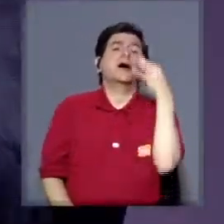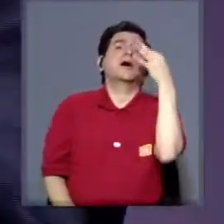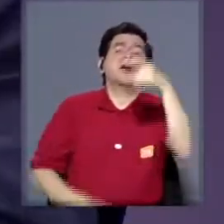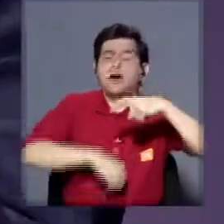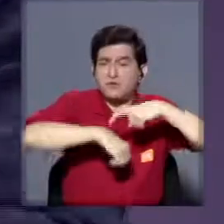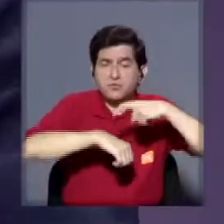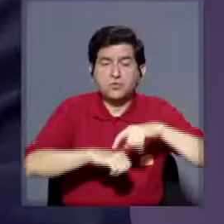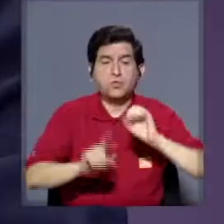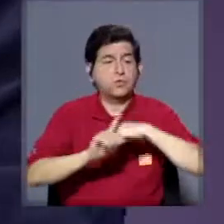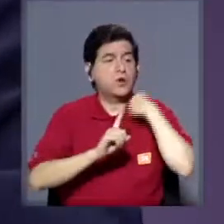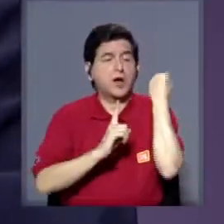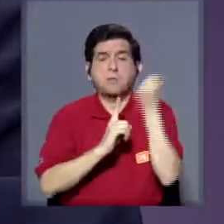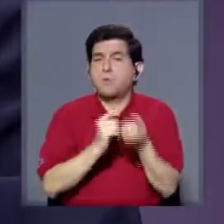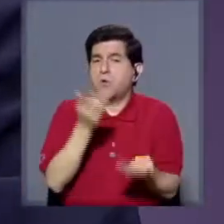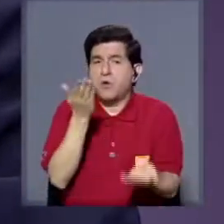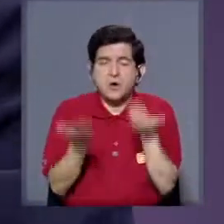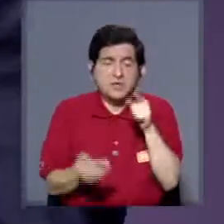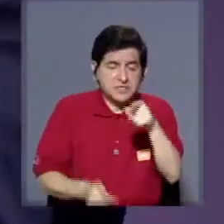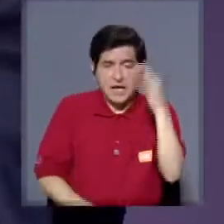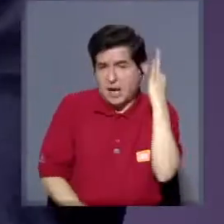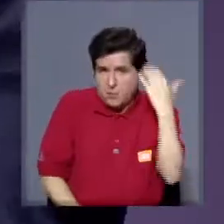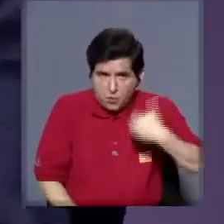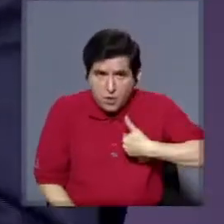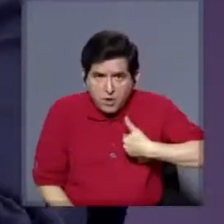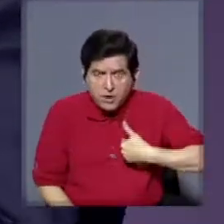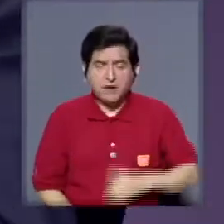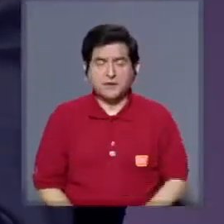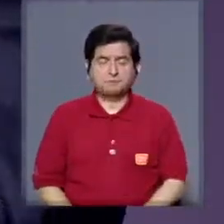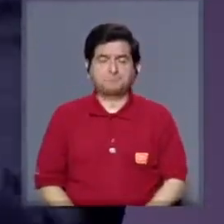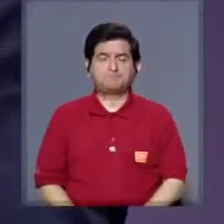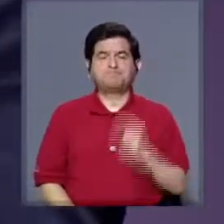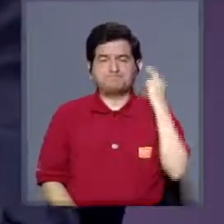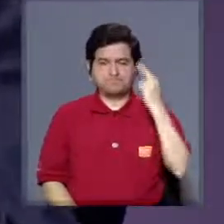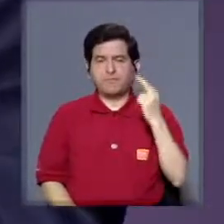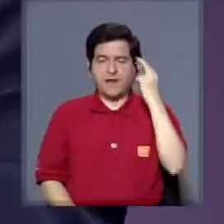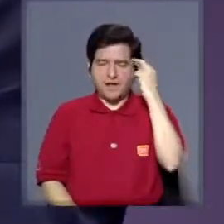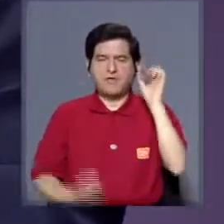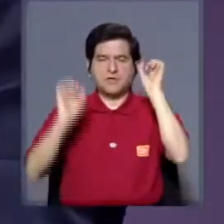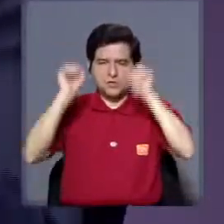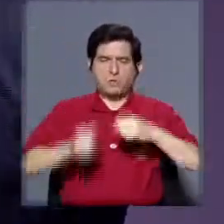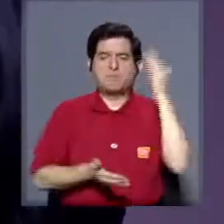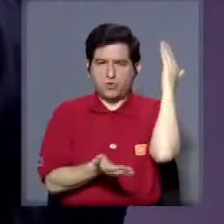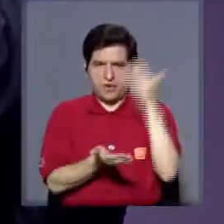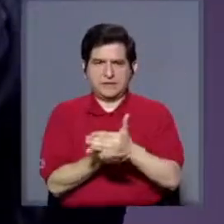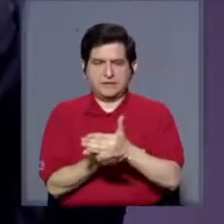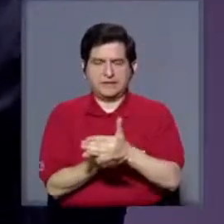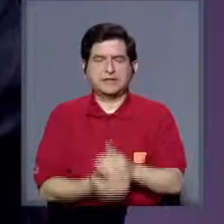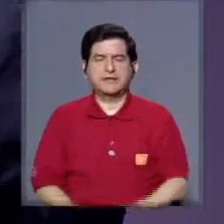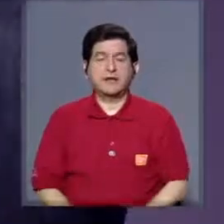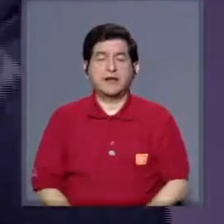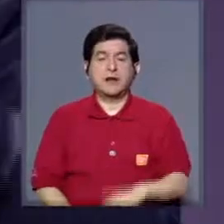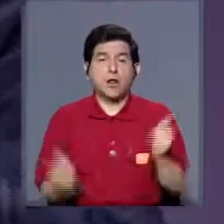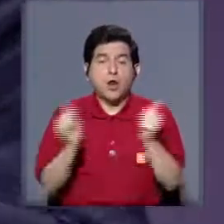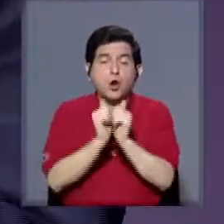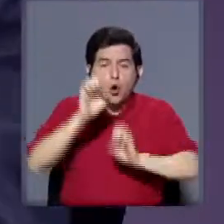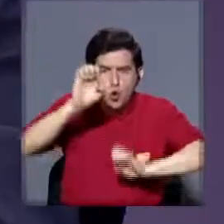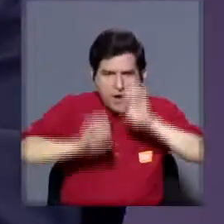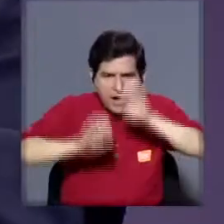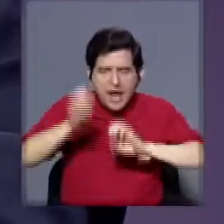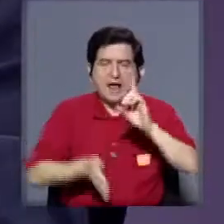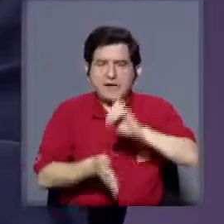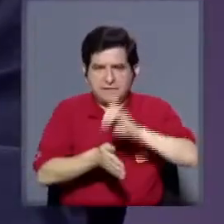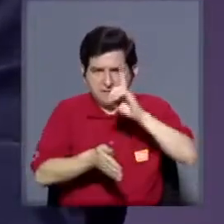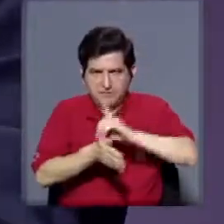verdad por alguna condición de esa mujer pues entonces se podría interrumpir bajo valoración médica